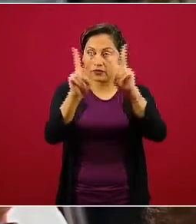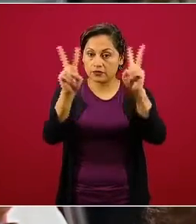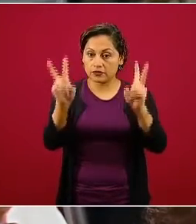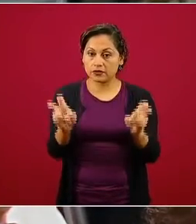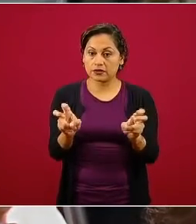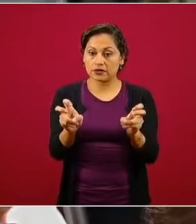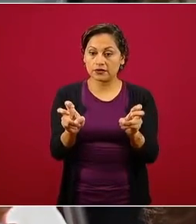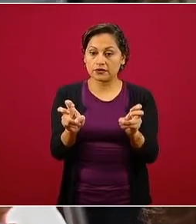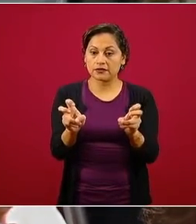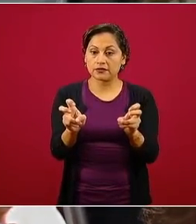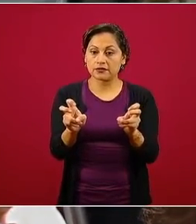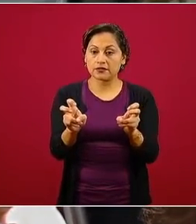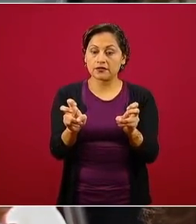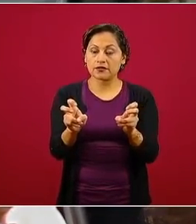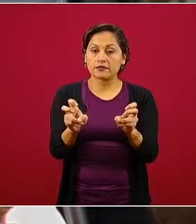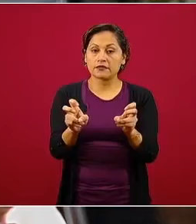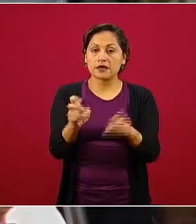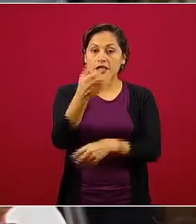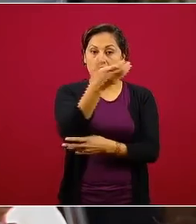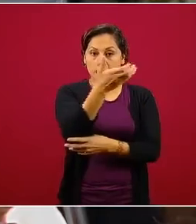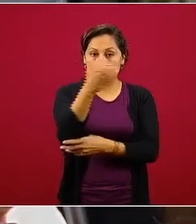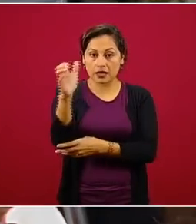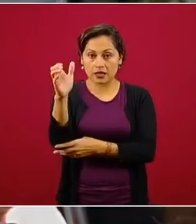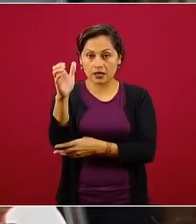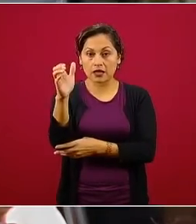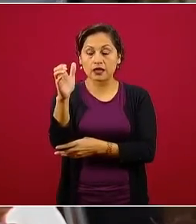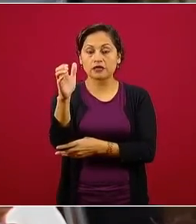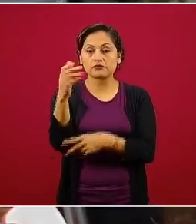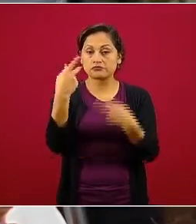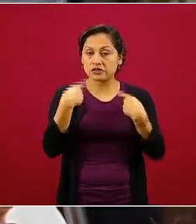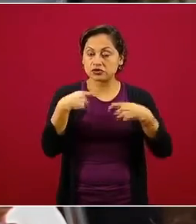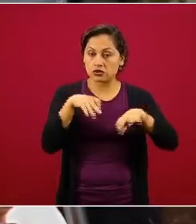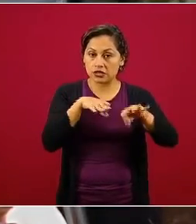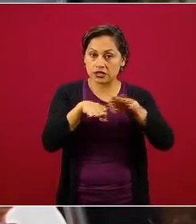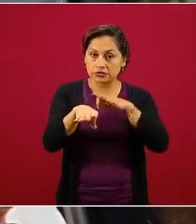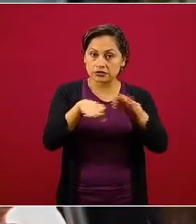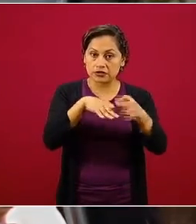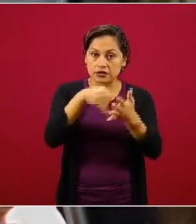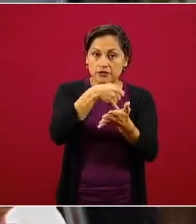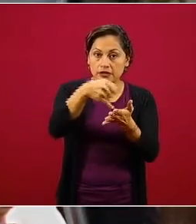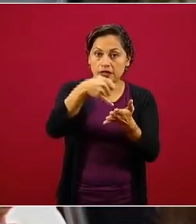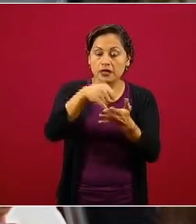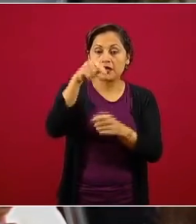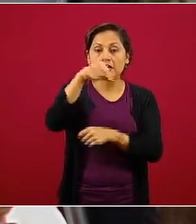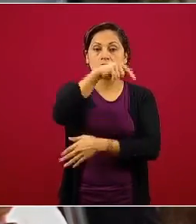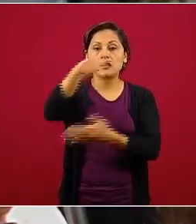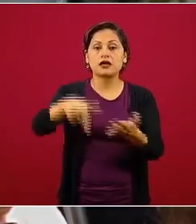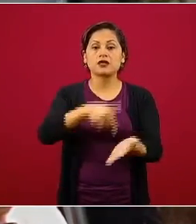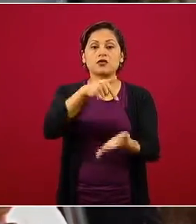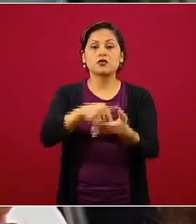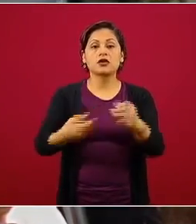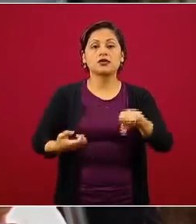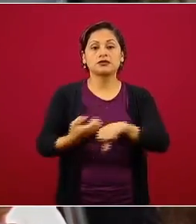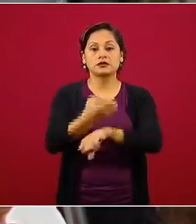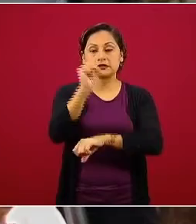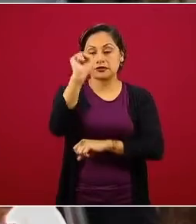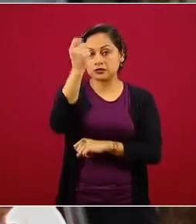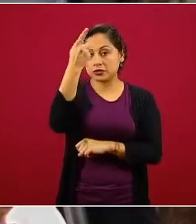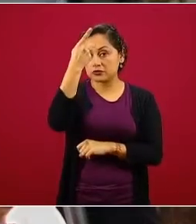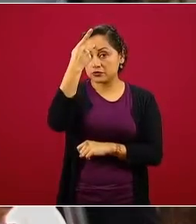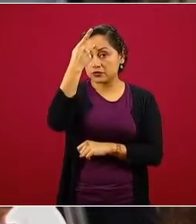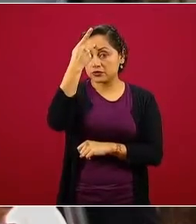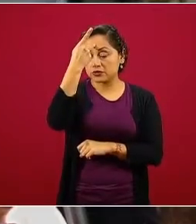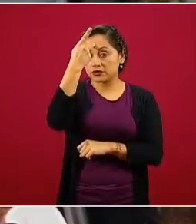de campesinos, jornaleros en el estado de San Luis Potosí